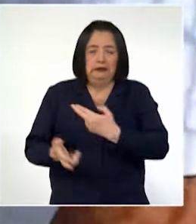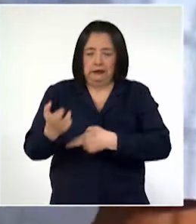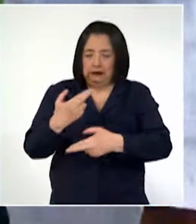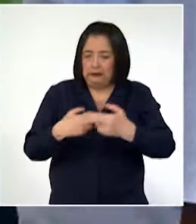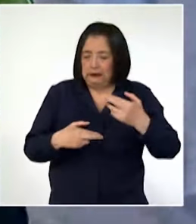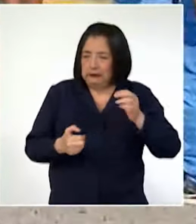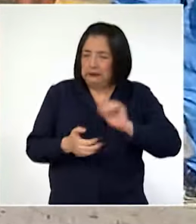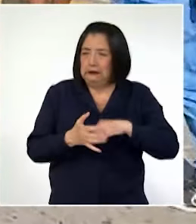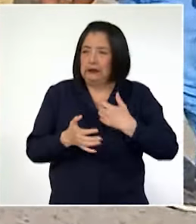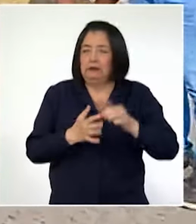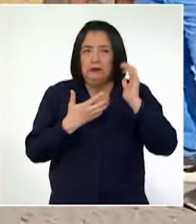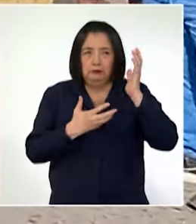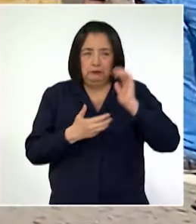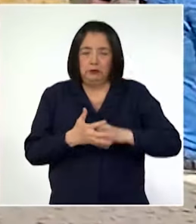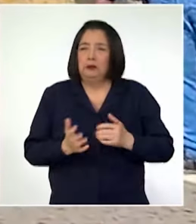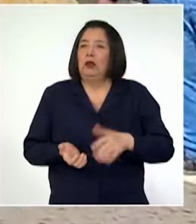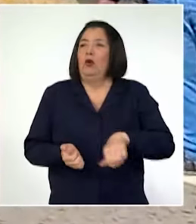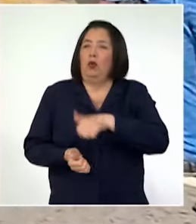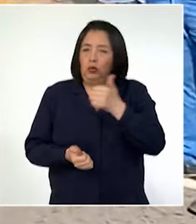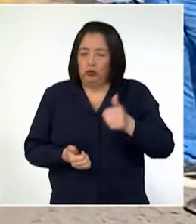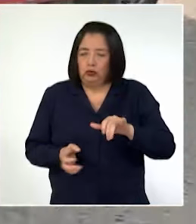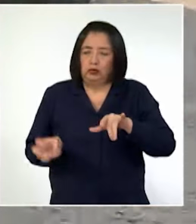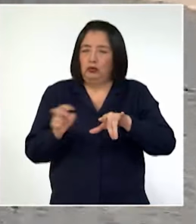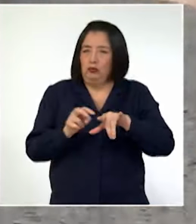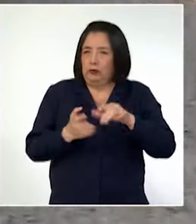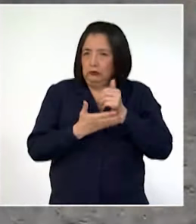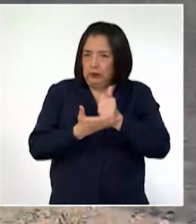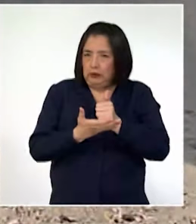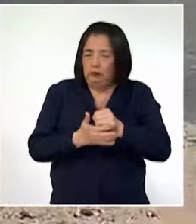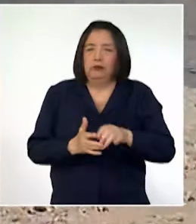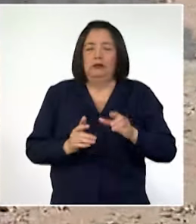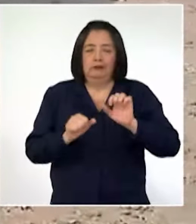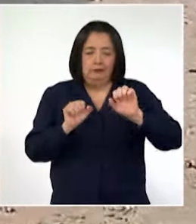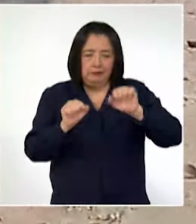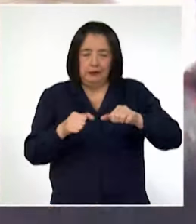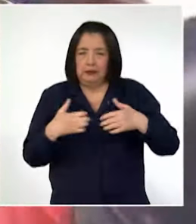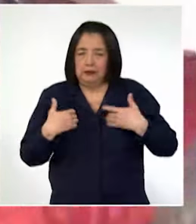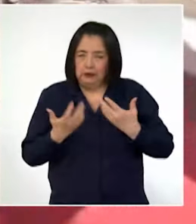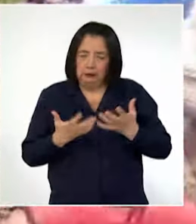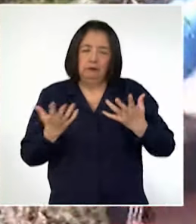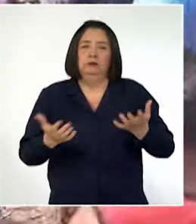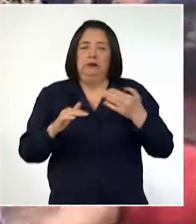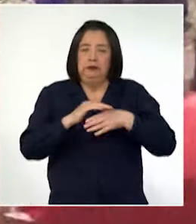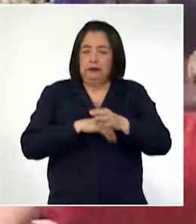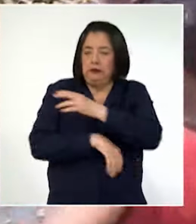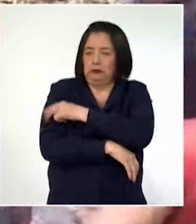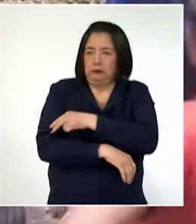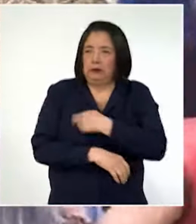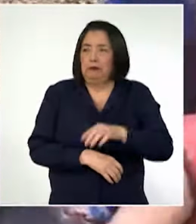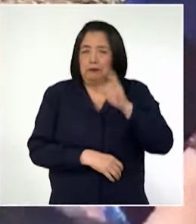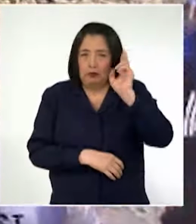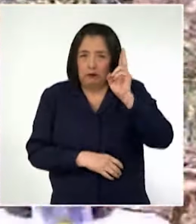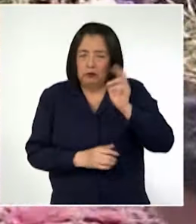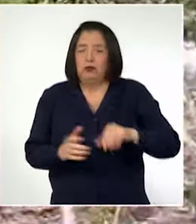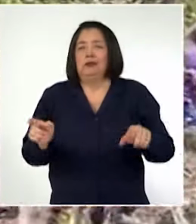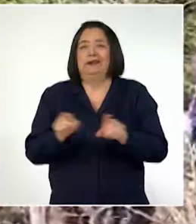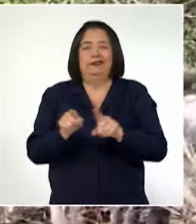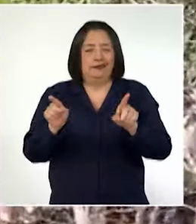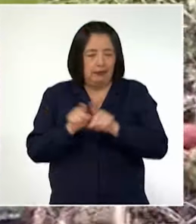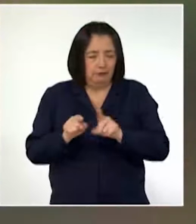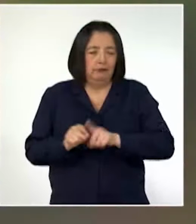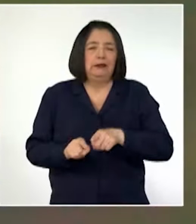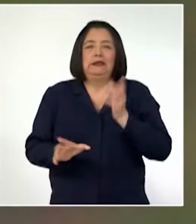en un nuevo vuelo humanitario para seguir recibiendo atención médica. Maestros señalaron que los estudiantes también pasarán por